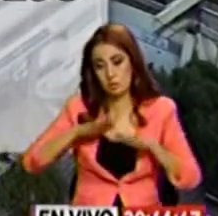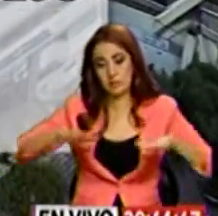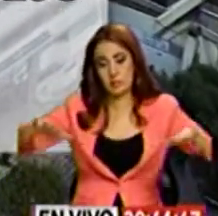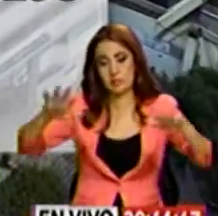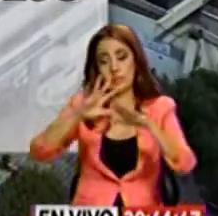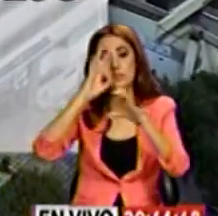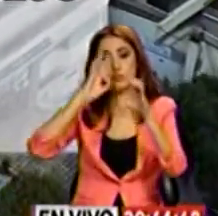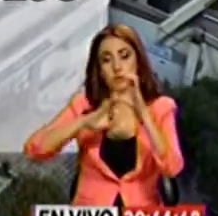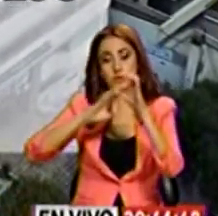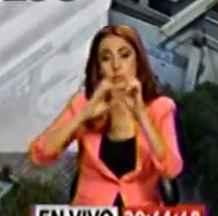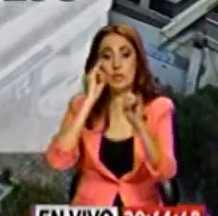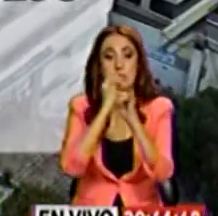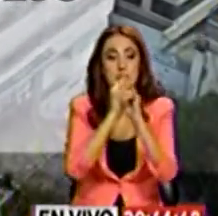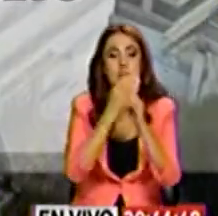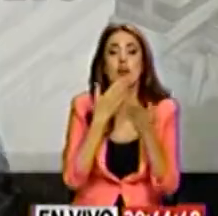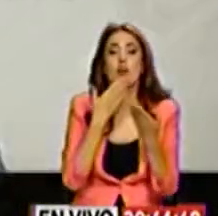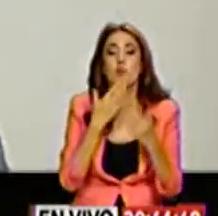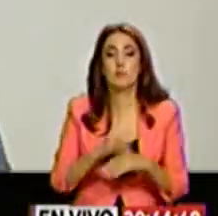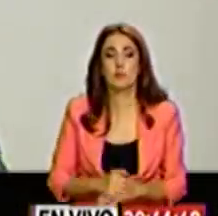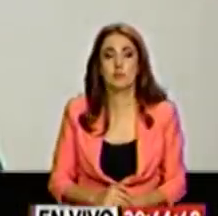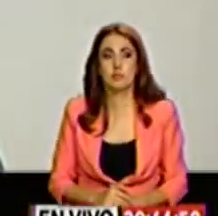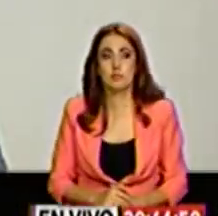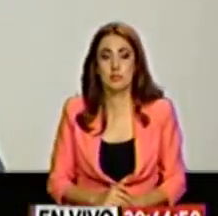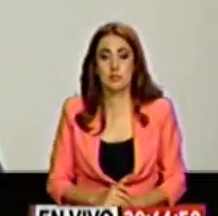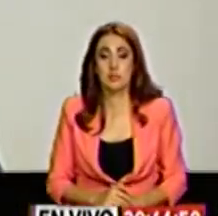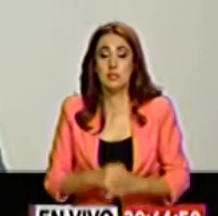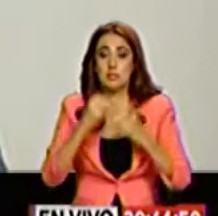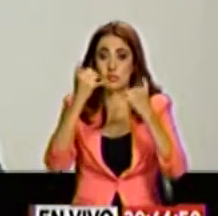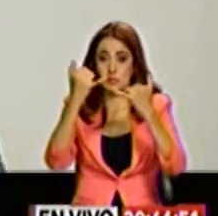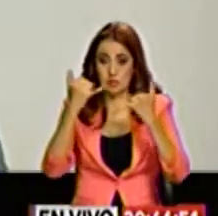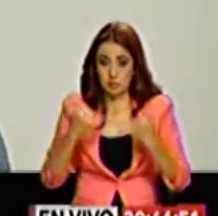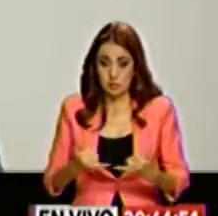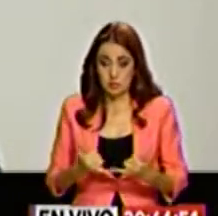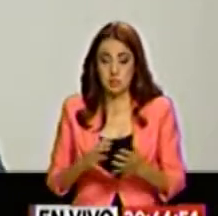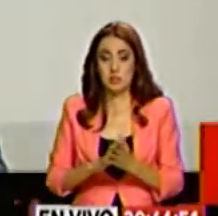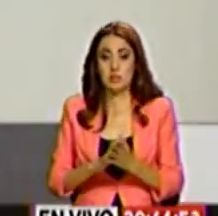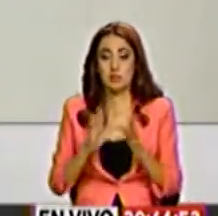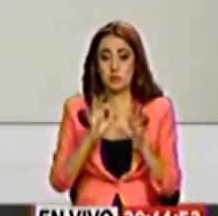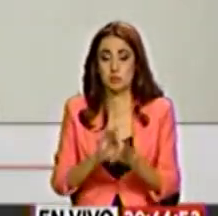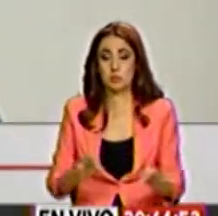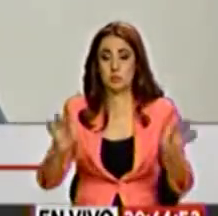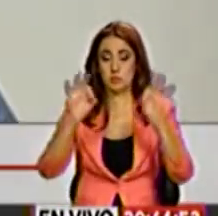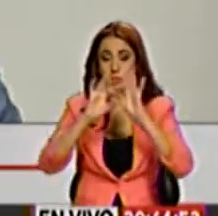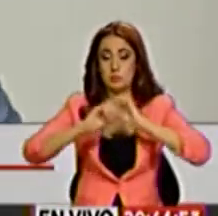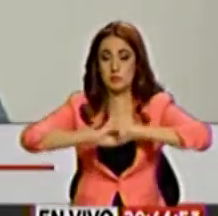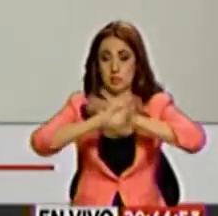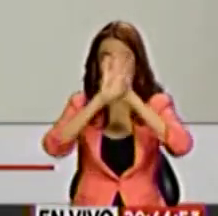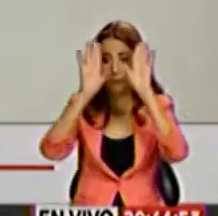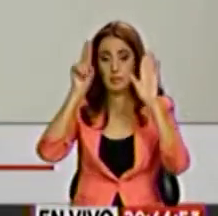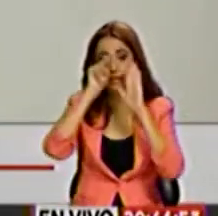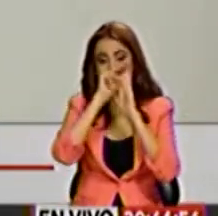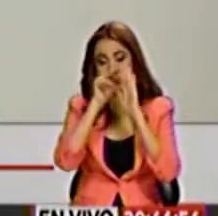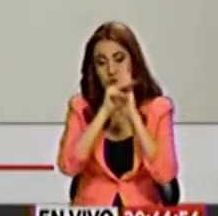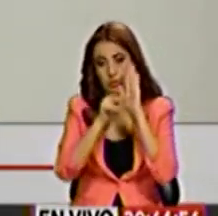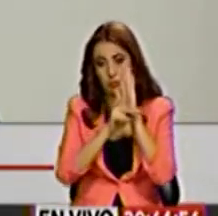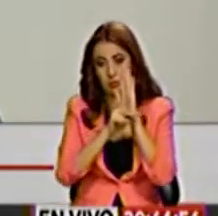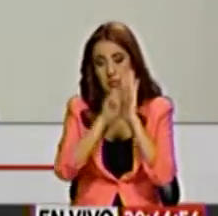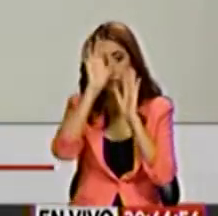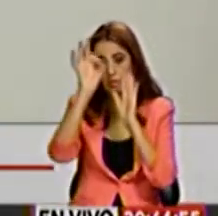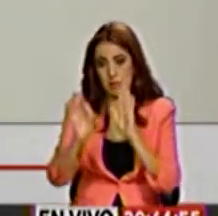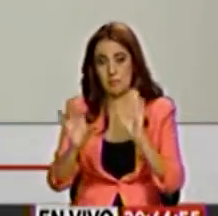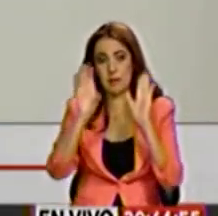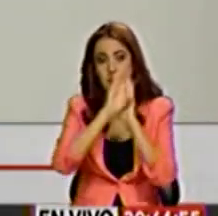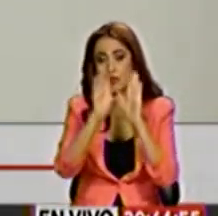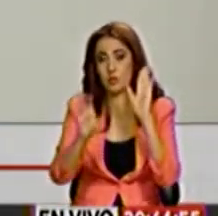Consejo de Participación Ciudadana? En este momento nosotros tenemos una cosa bastante clara. Hay una normativa vigente, la